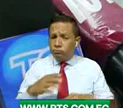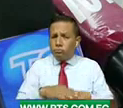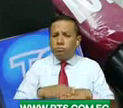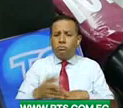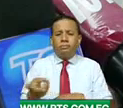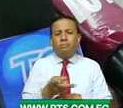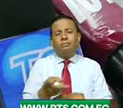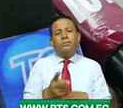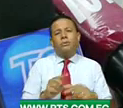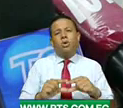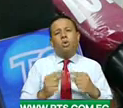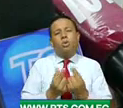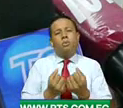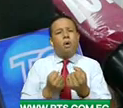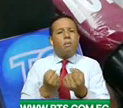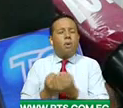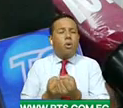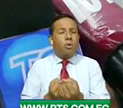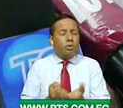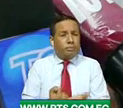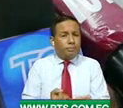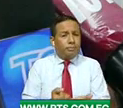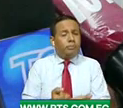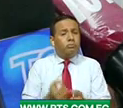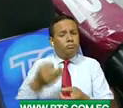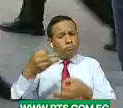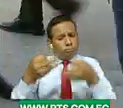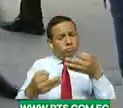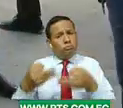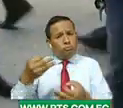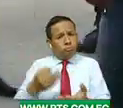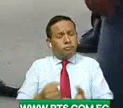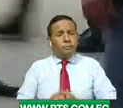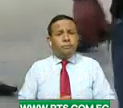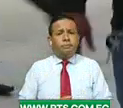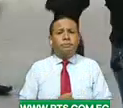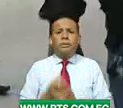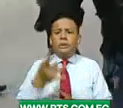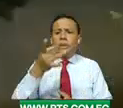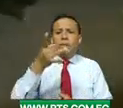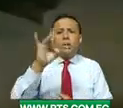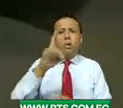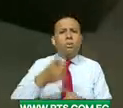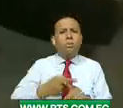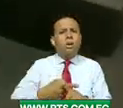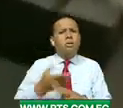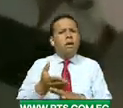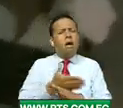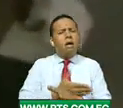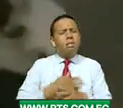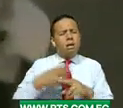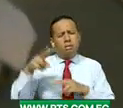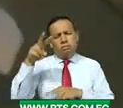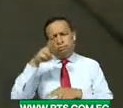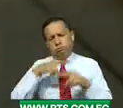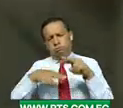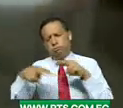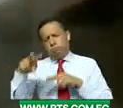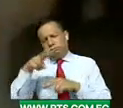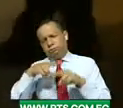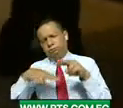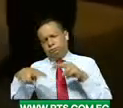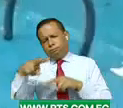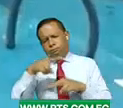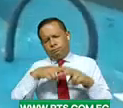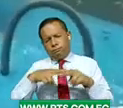audiencia correspondiente formulará cargos por el delito en mención. Tras 18 meses de seguirles la pista, agentes de la Unidad de Lucha contra el Crimen